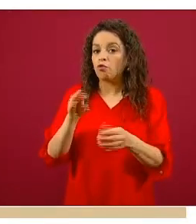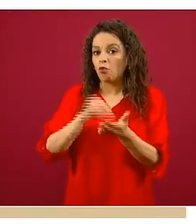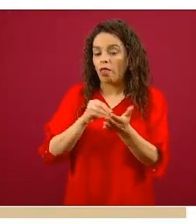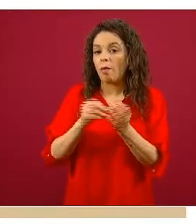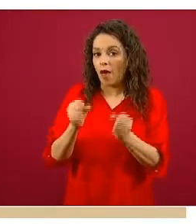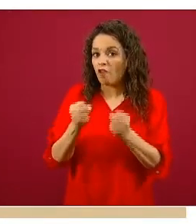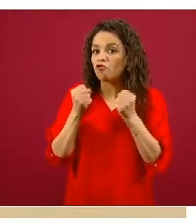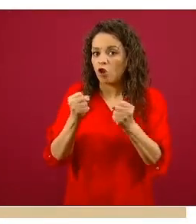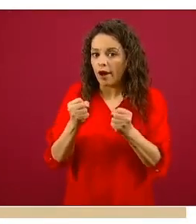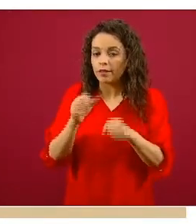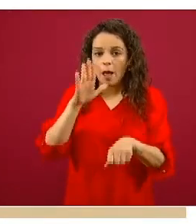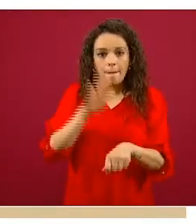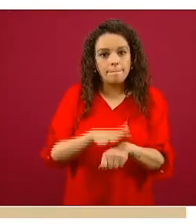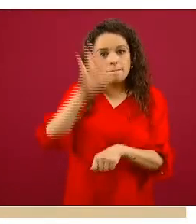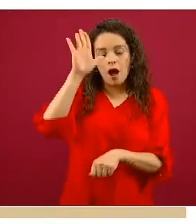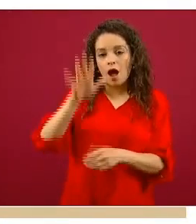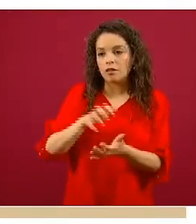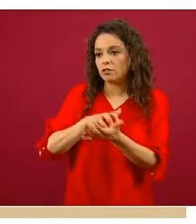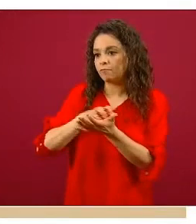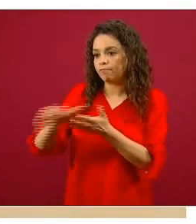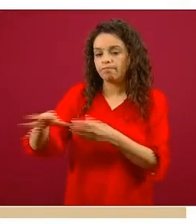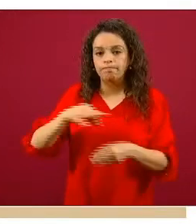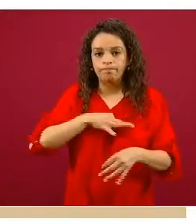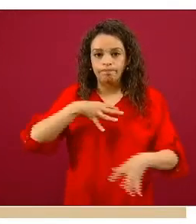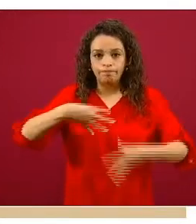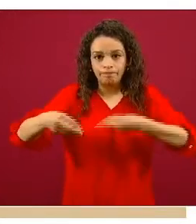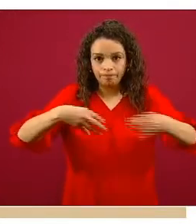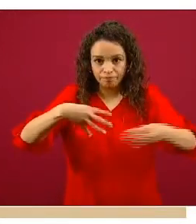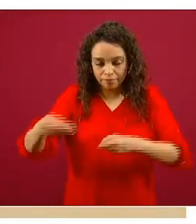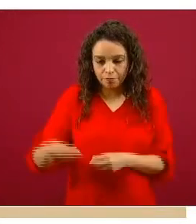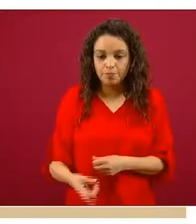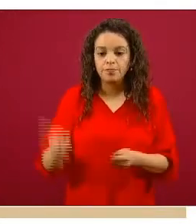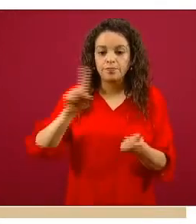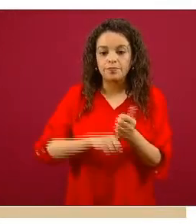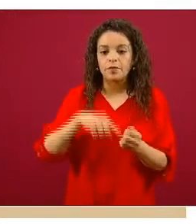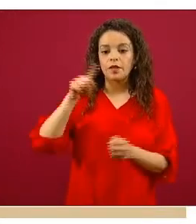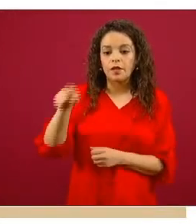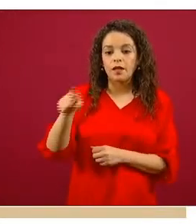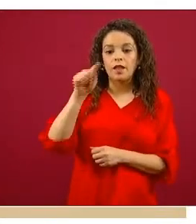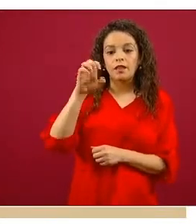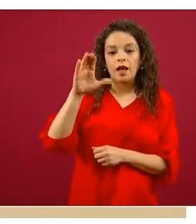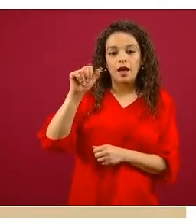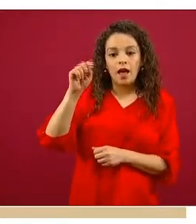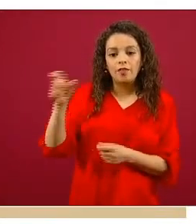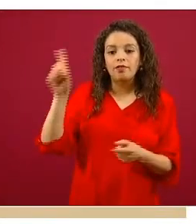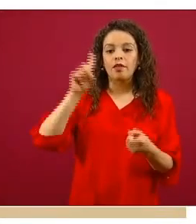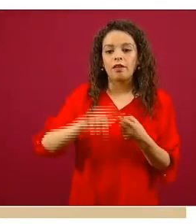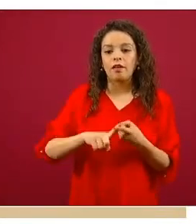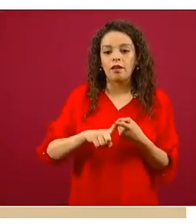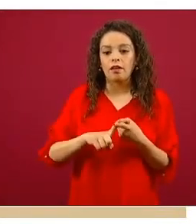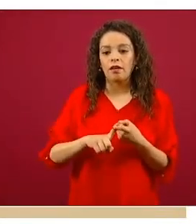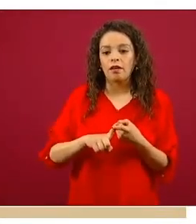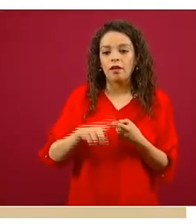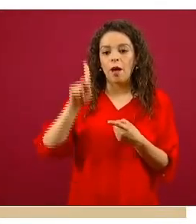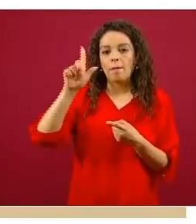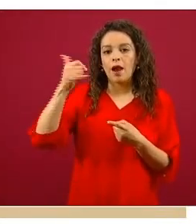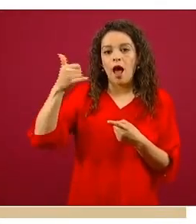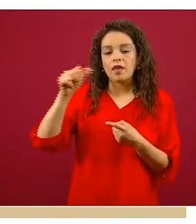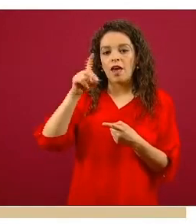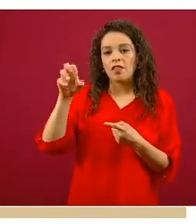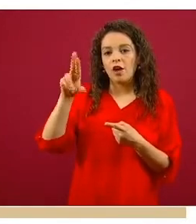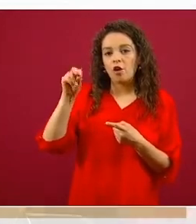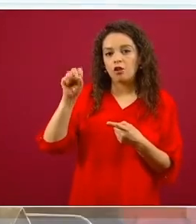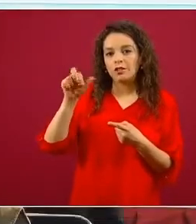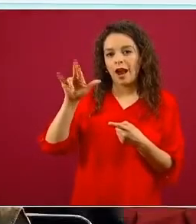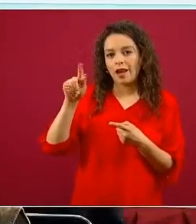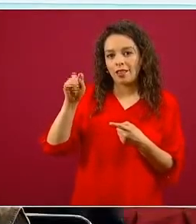su transmisión en relación a otros municipios como Tecate, como Playas de Rosarito, que de hecho todavía no han iniciado o no han tenido una